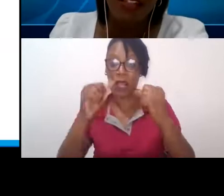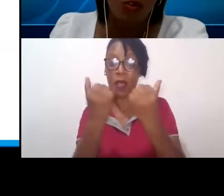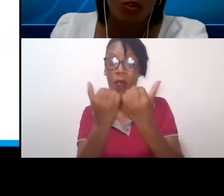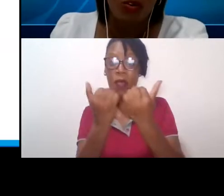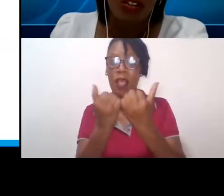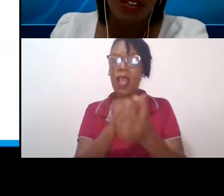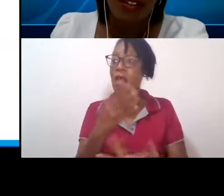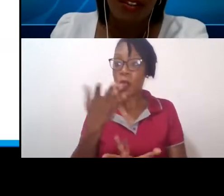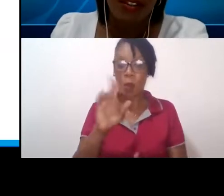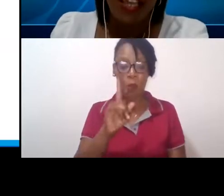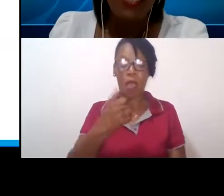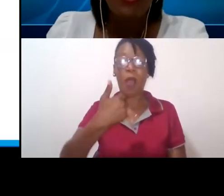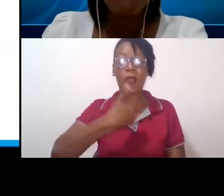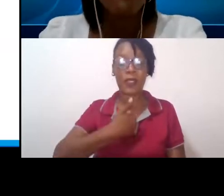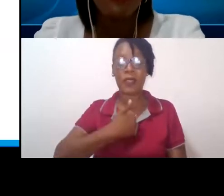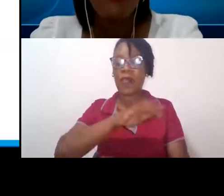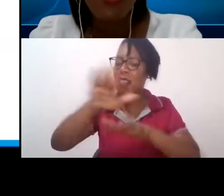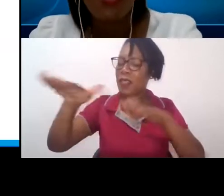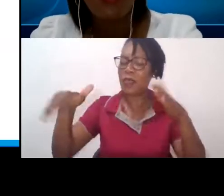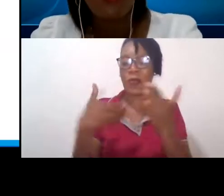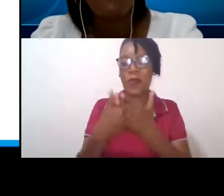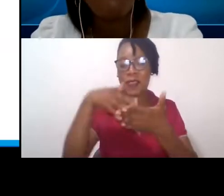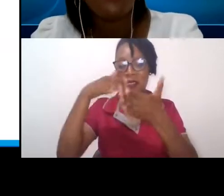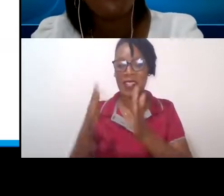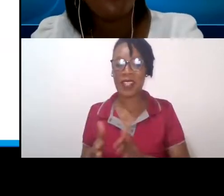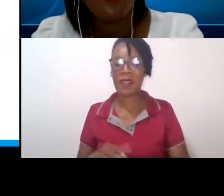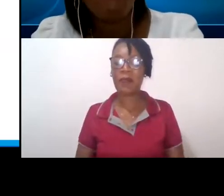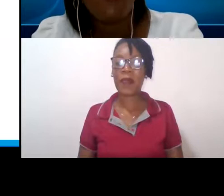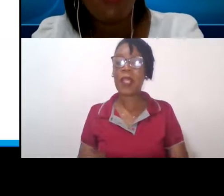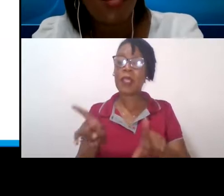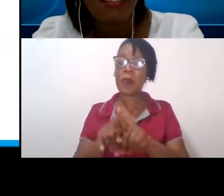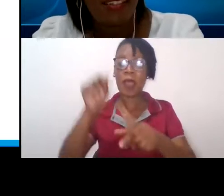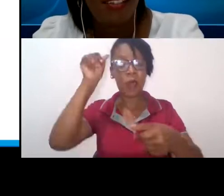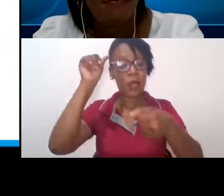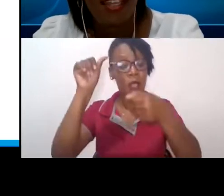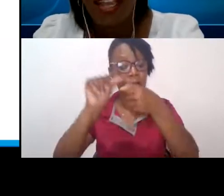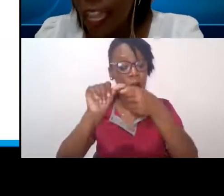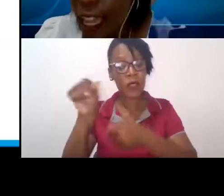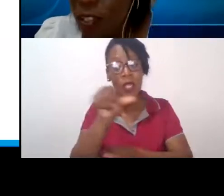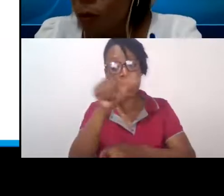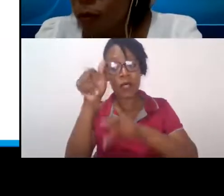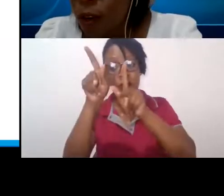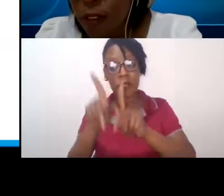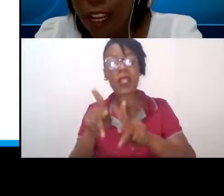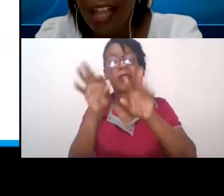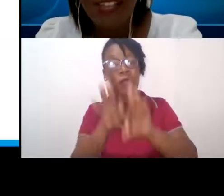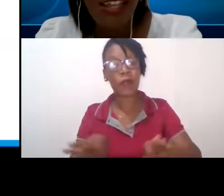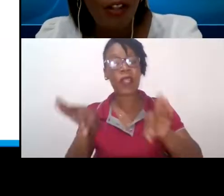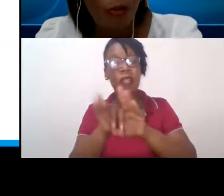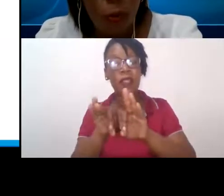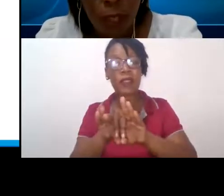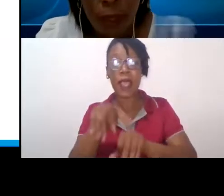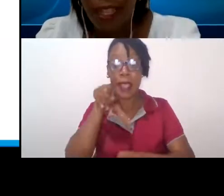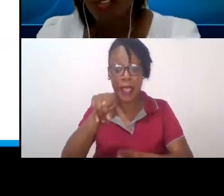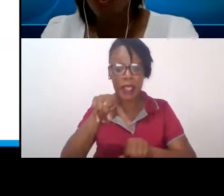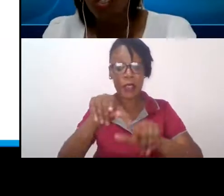autoestima de todos. Y recordemos que los demás son importantes. Esto en un salón de clase es